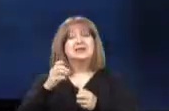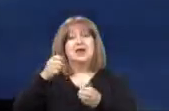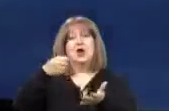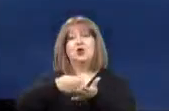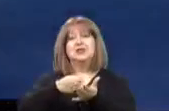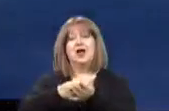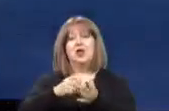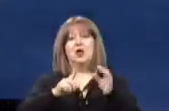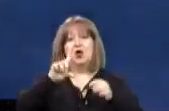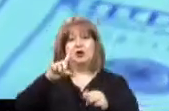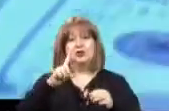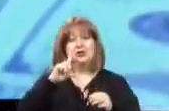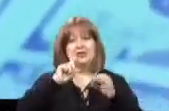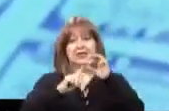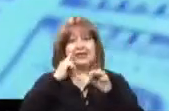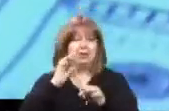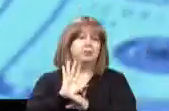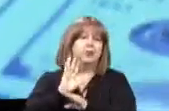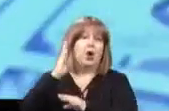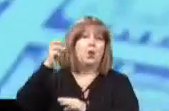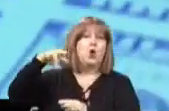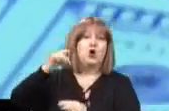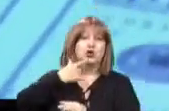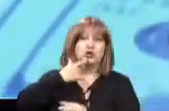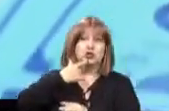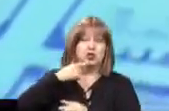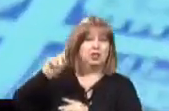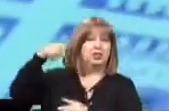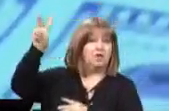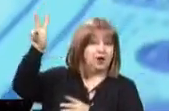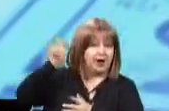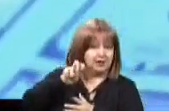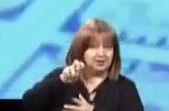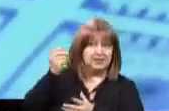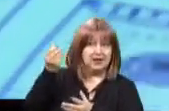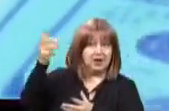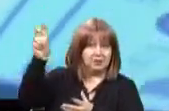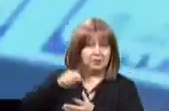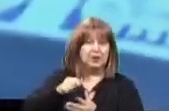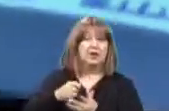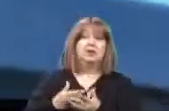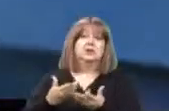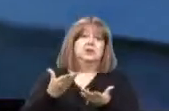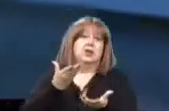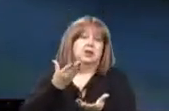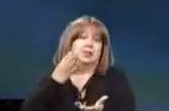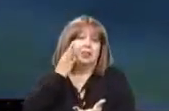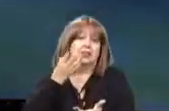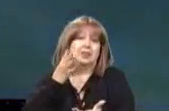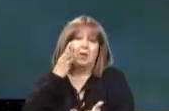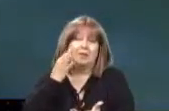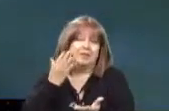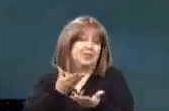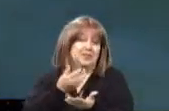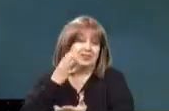para hacer una operación con bonos, traer o sacar dinero desde el exterior. Entonces, al haber tantas operaciones, tanta demanda también de